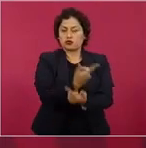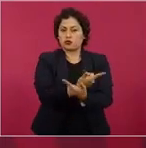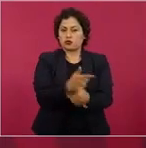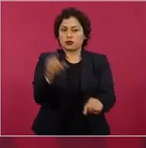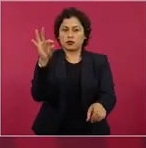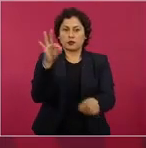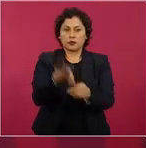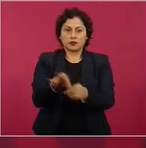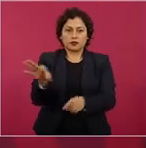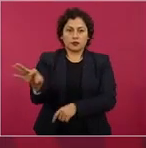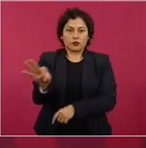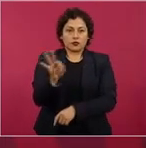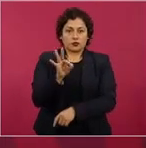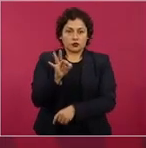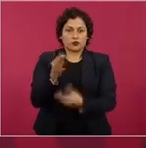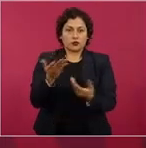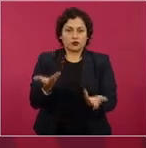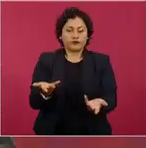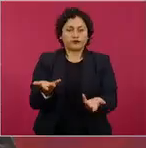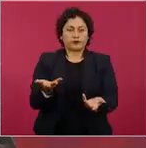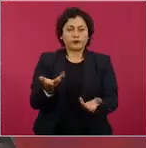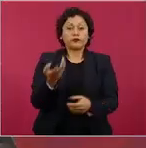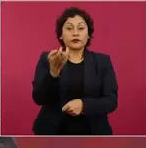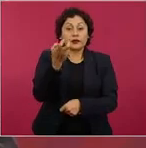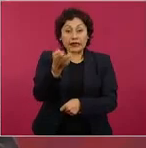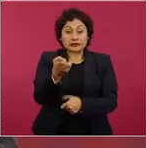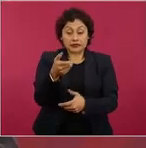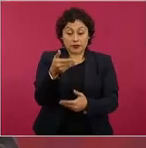Y debe de entenderse también que son procesos.